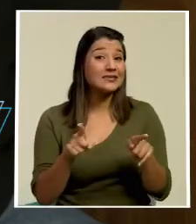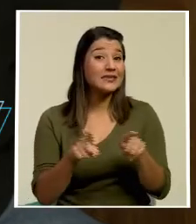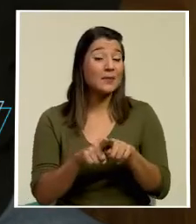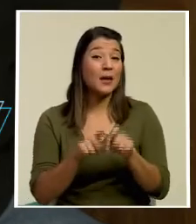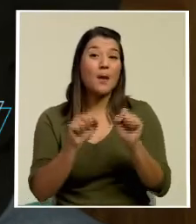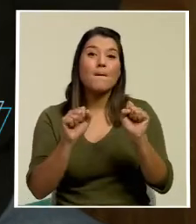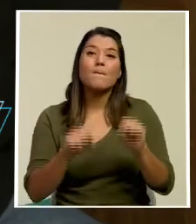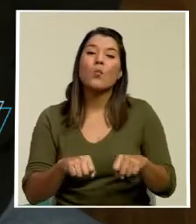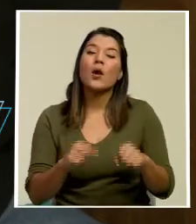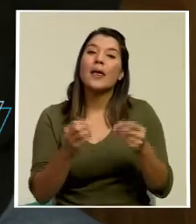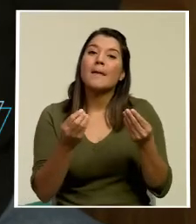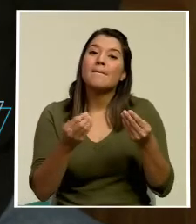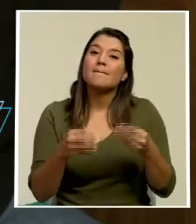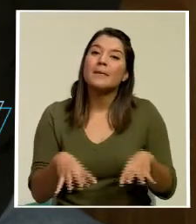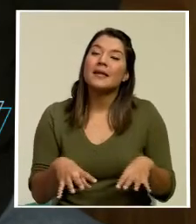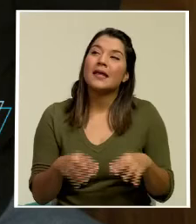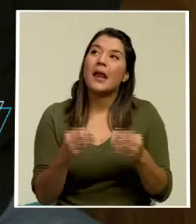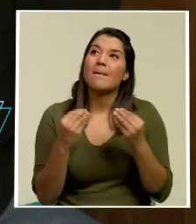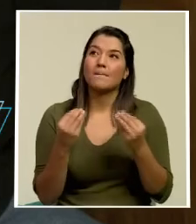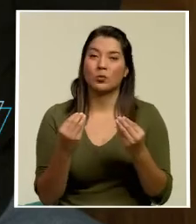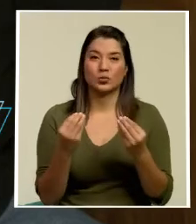muchos